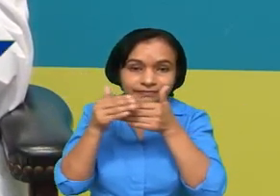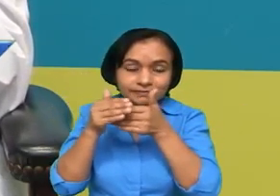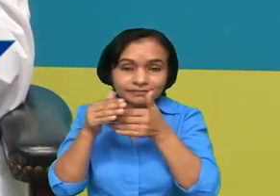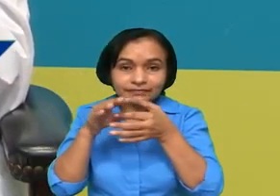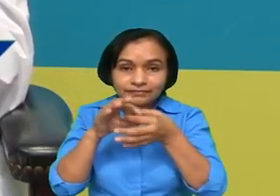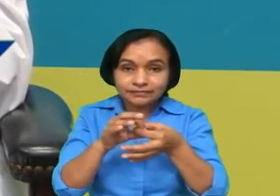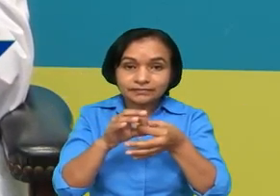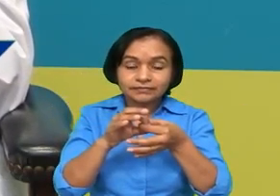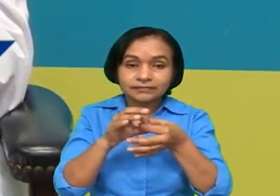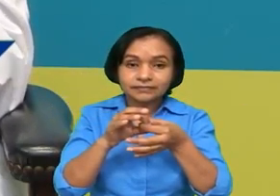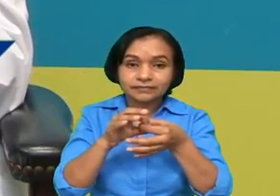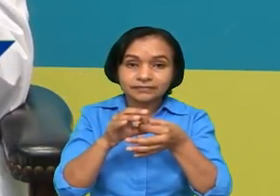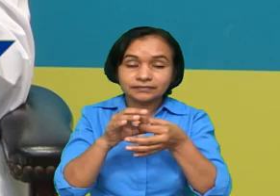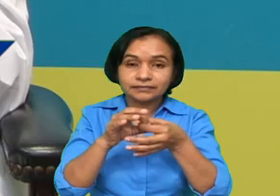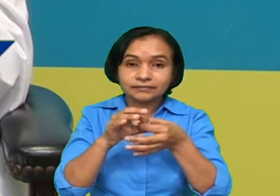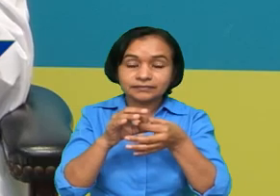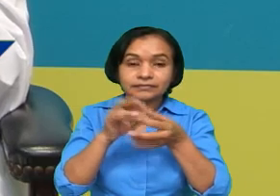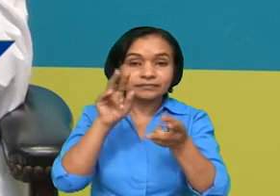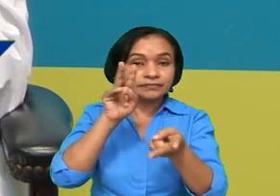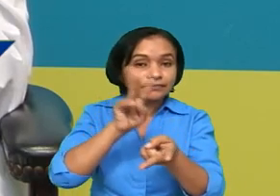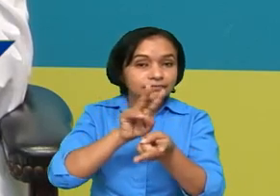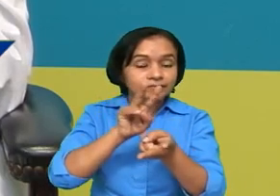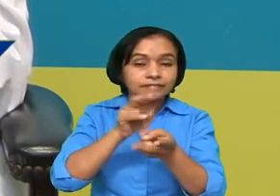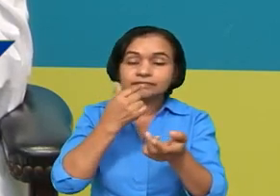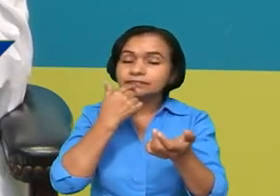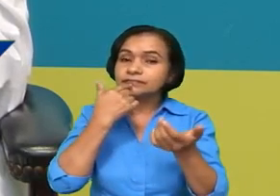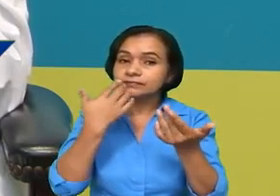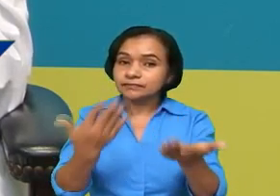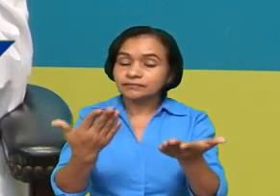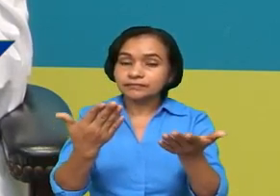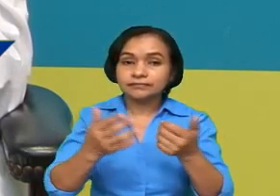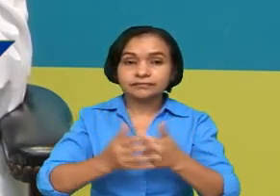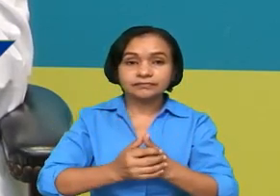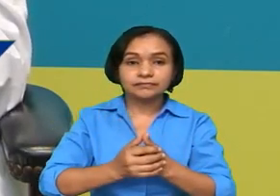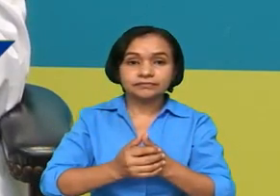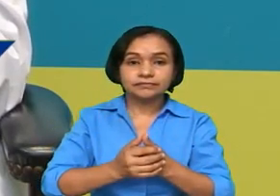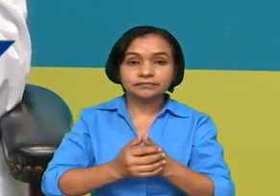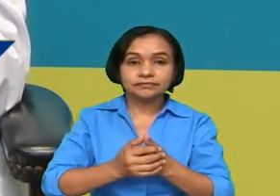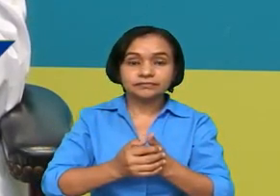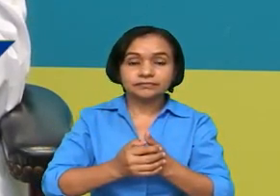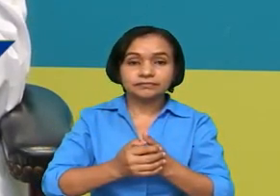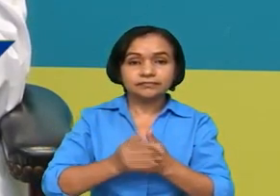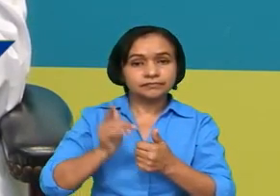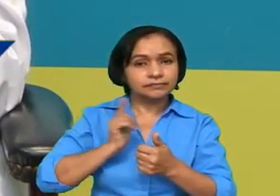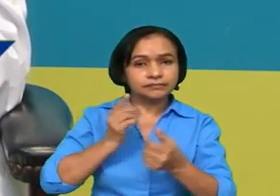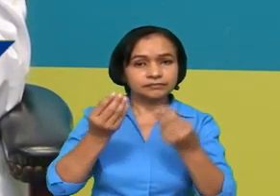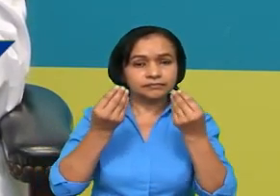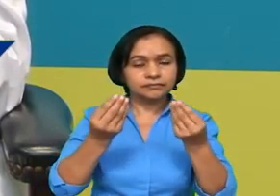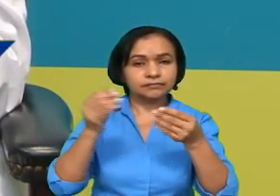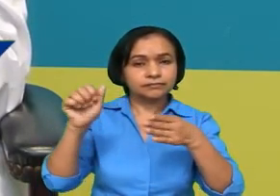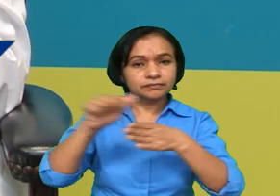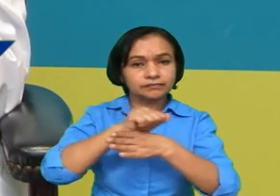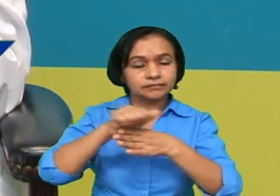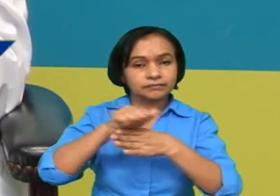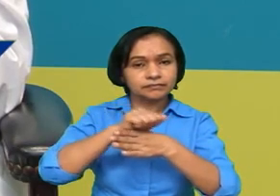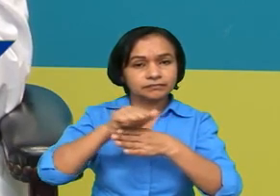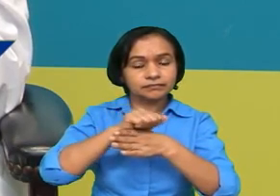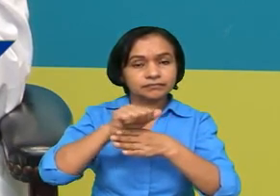Entonces, a ver, ¿por qué con las relaciones sexuales? Entonces, tiene que ver mucho con la práctica sexual,